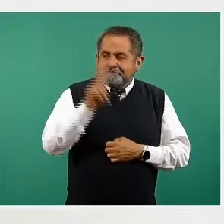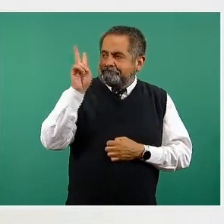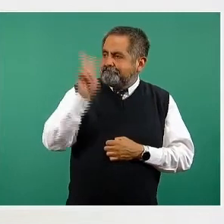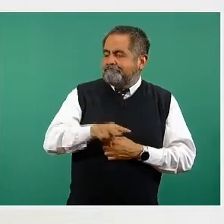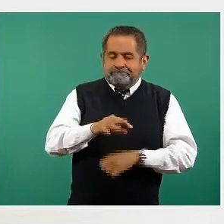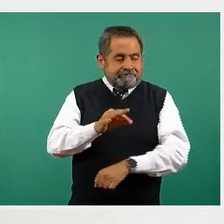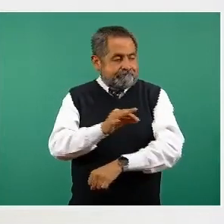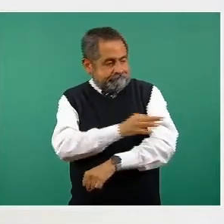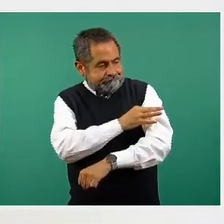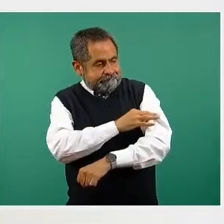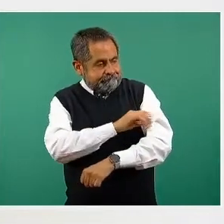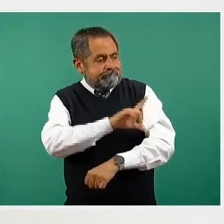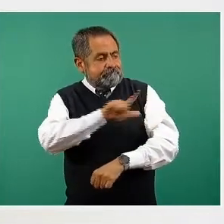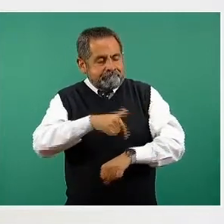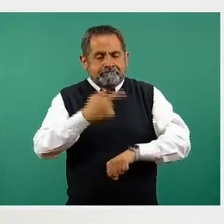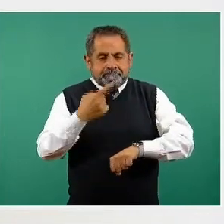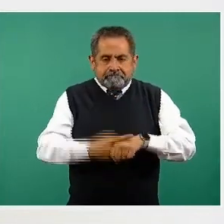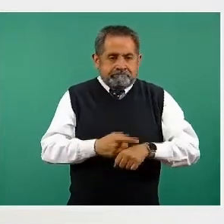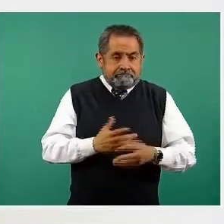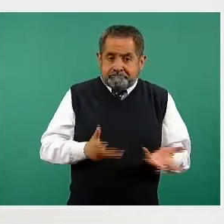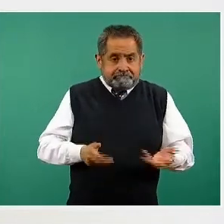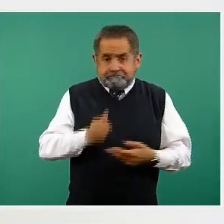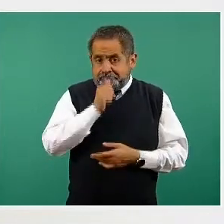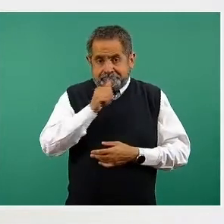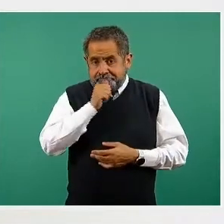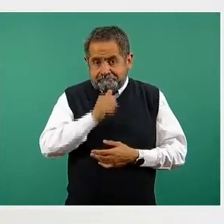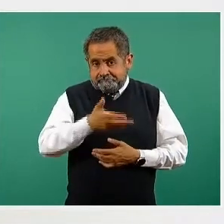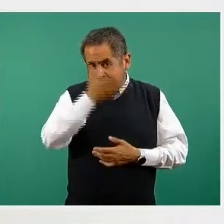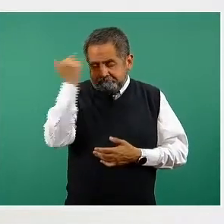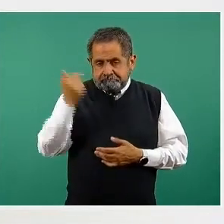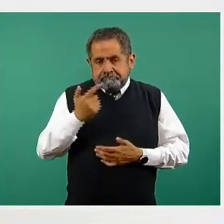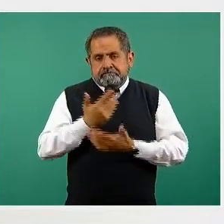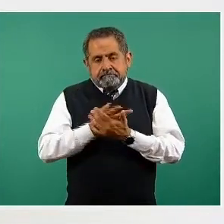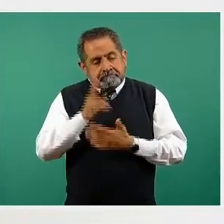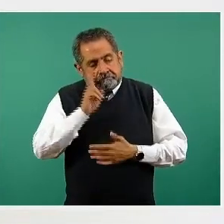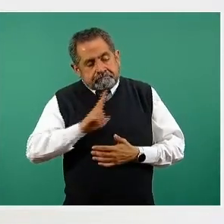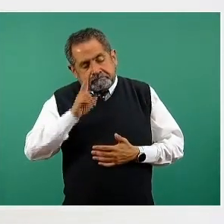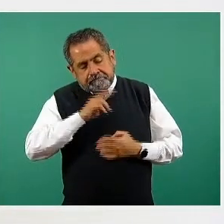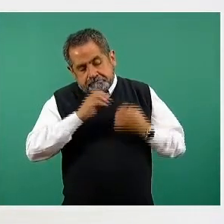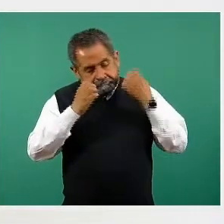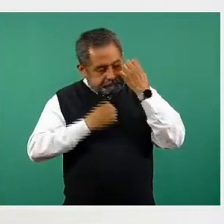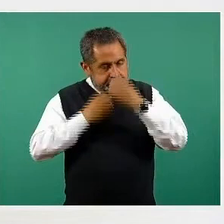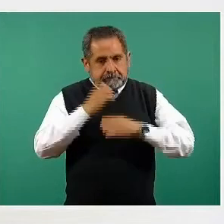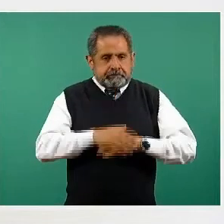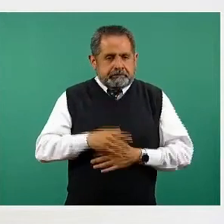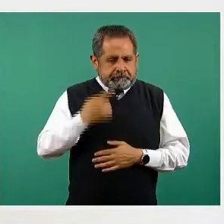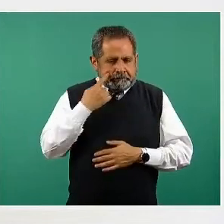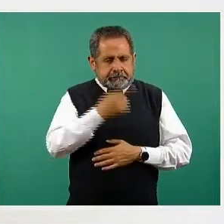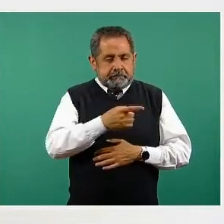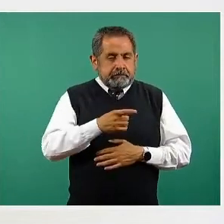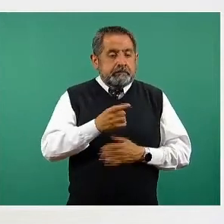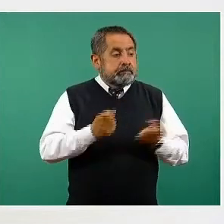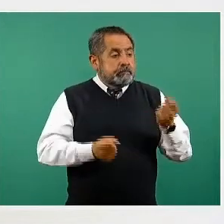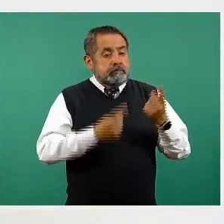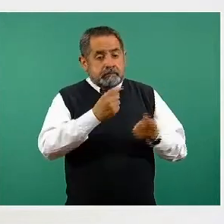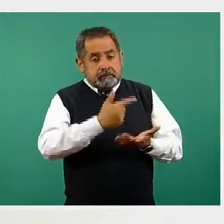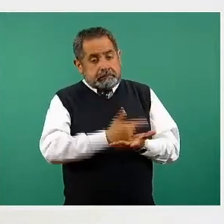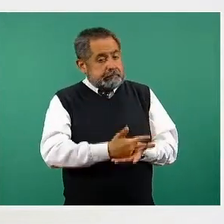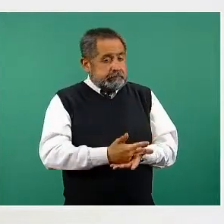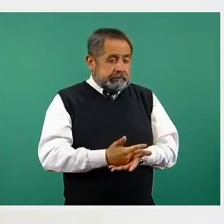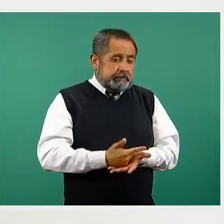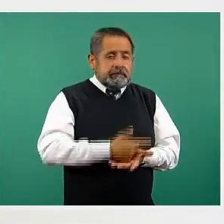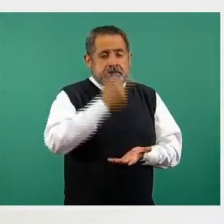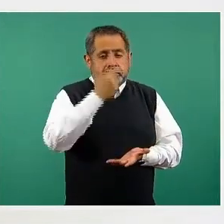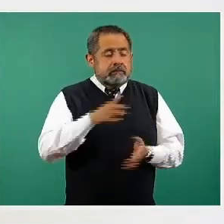hayan sido a causa o a consecuencia de la aplicación de la vacuna. Para los ESAVIs graves, que al día de hoy han